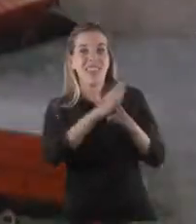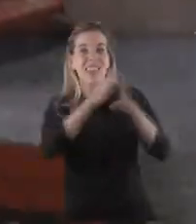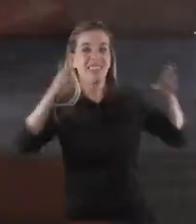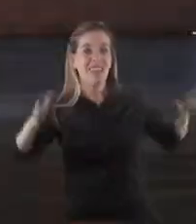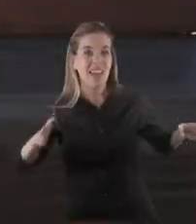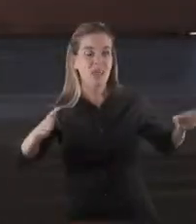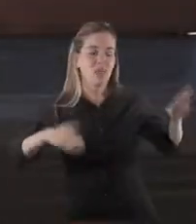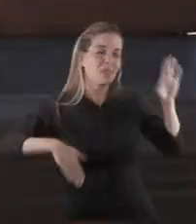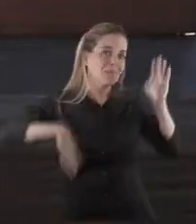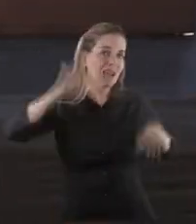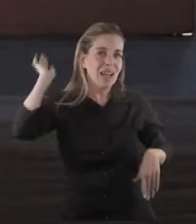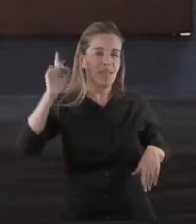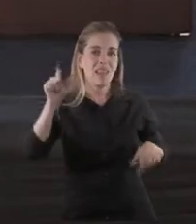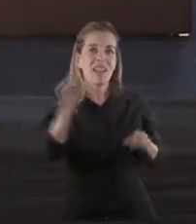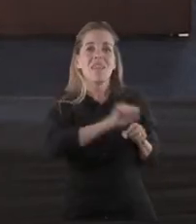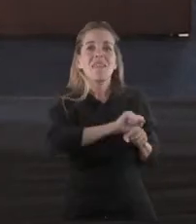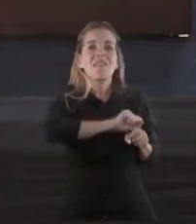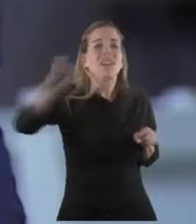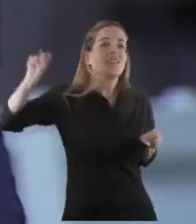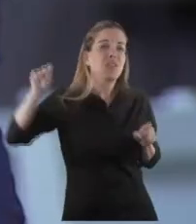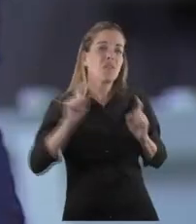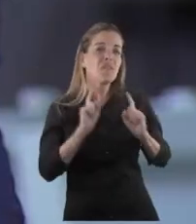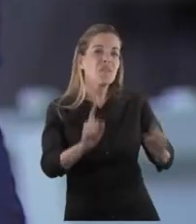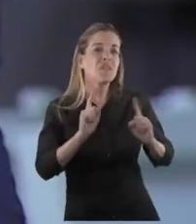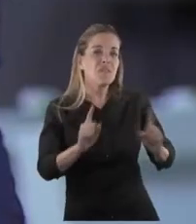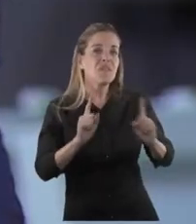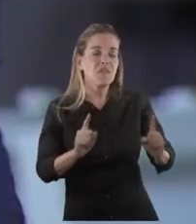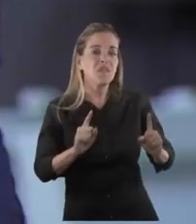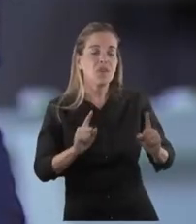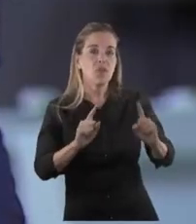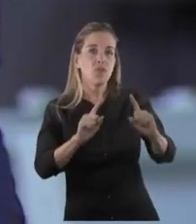inflación sostenida en más de 2 dígitos.